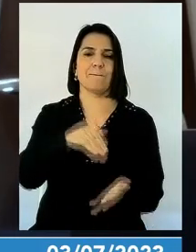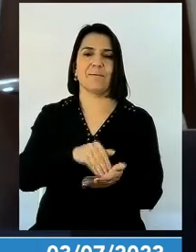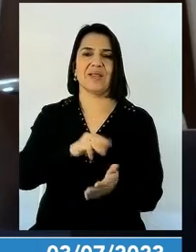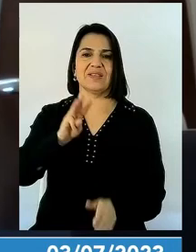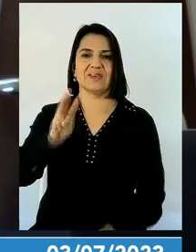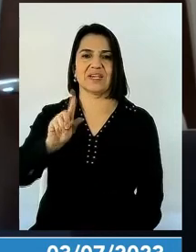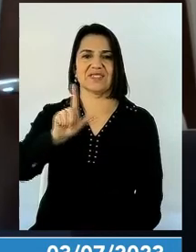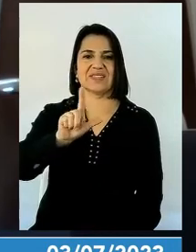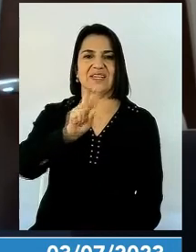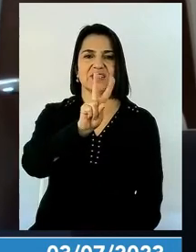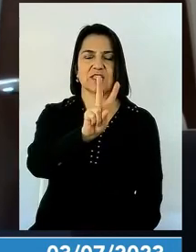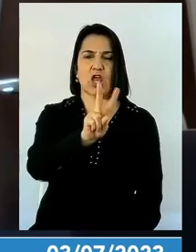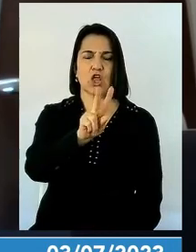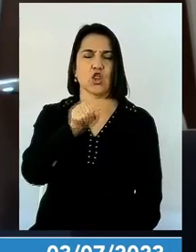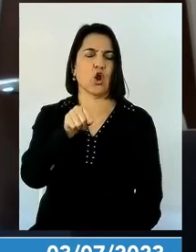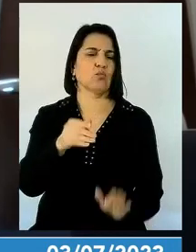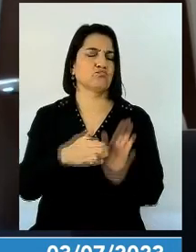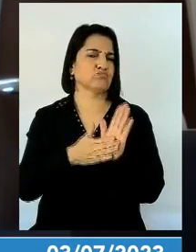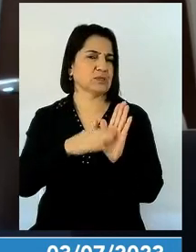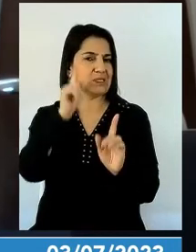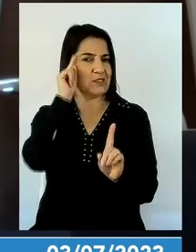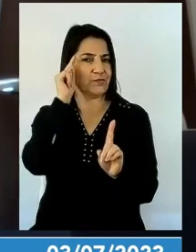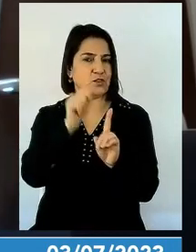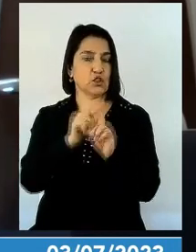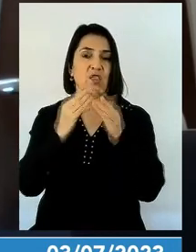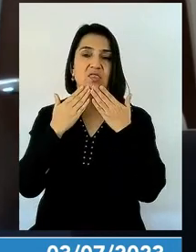acotada respecto, digamos, a entregar el beneficio